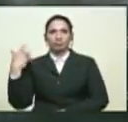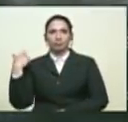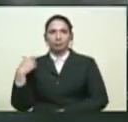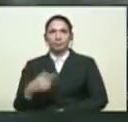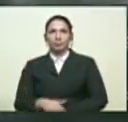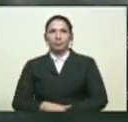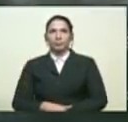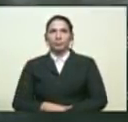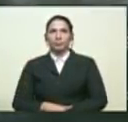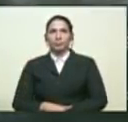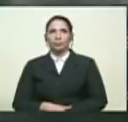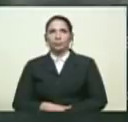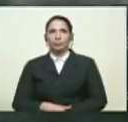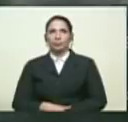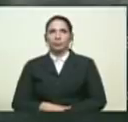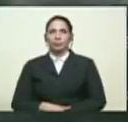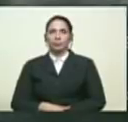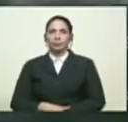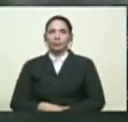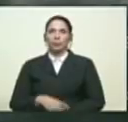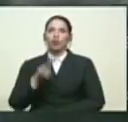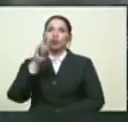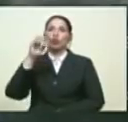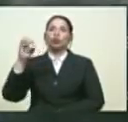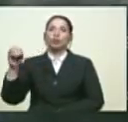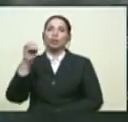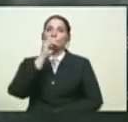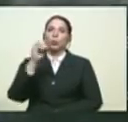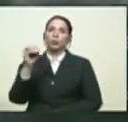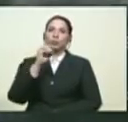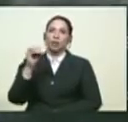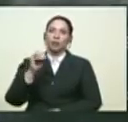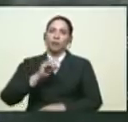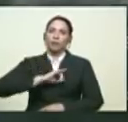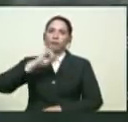decreté un aumento del 200% de los salarios.